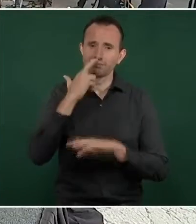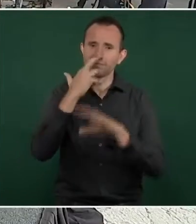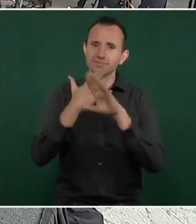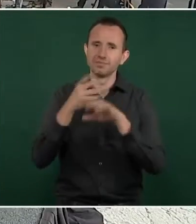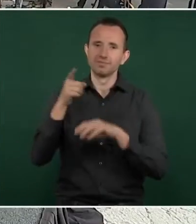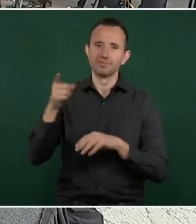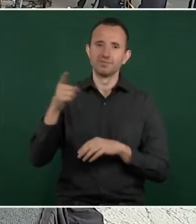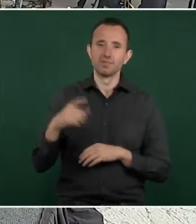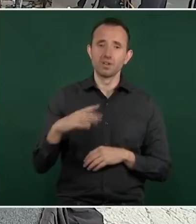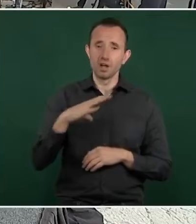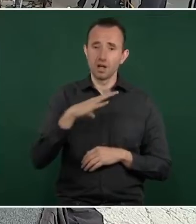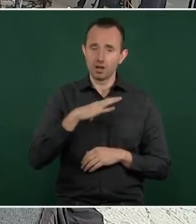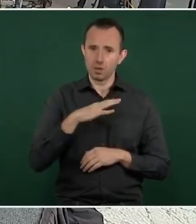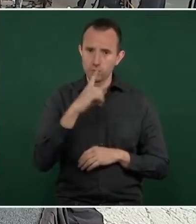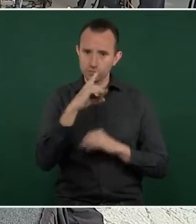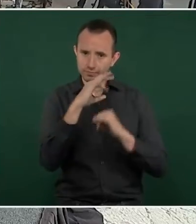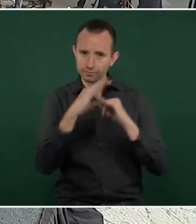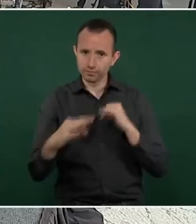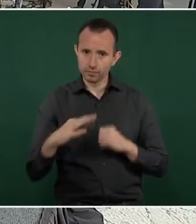hay una persona que